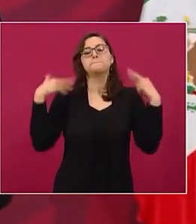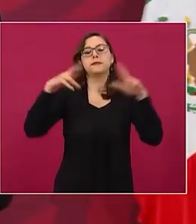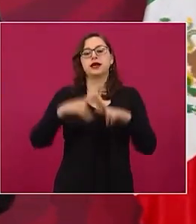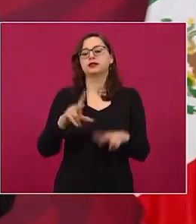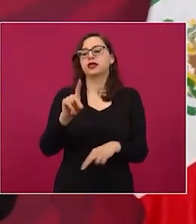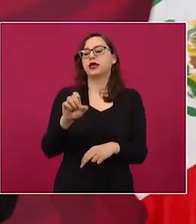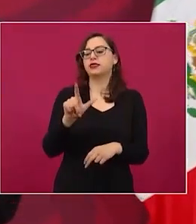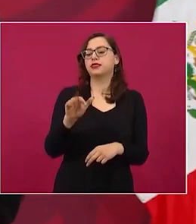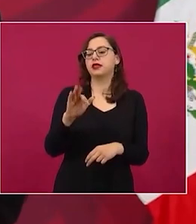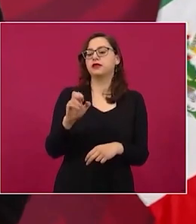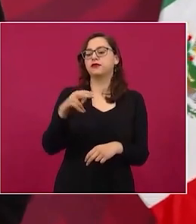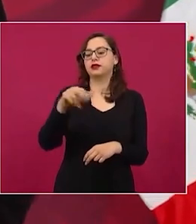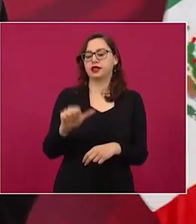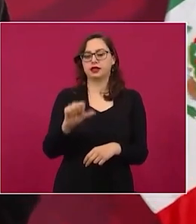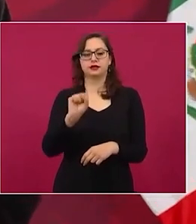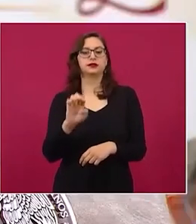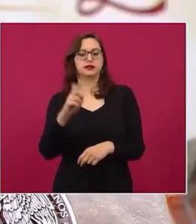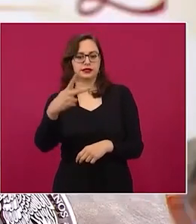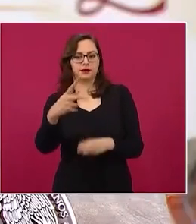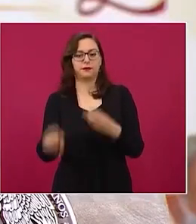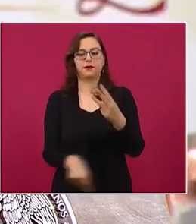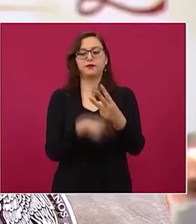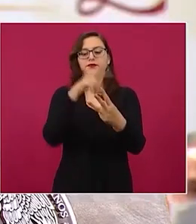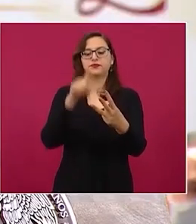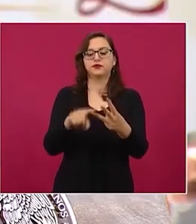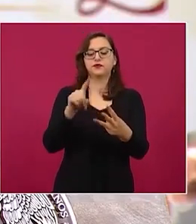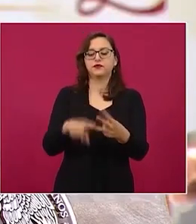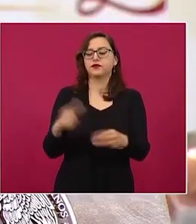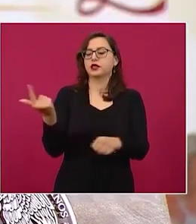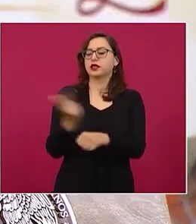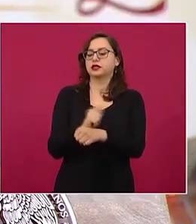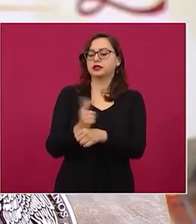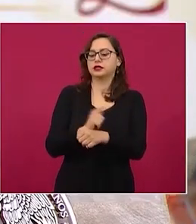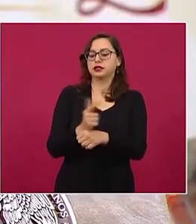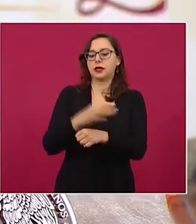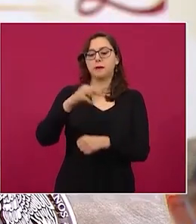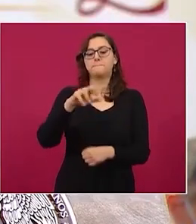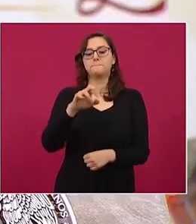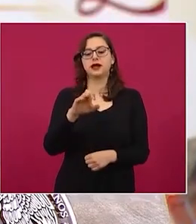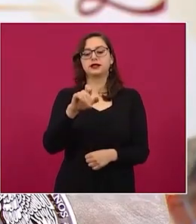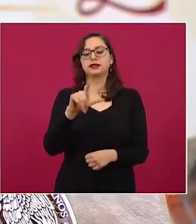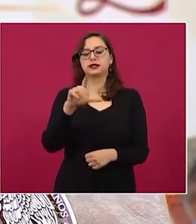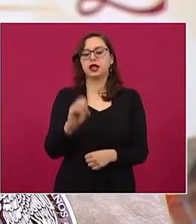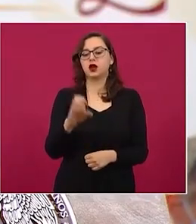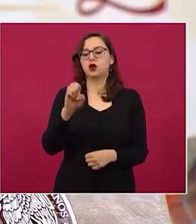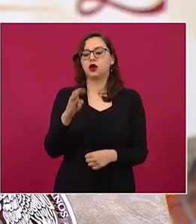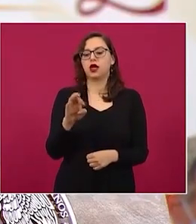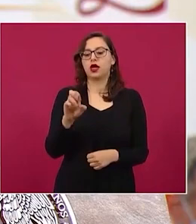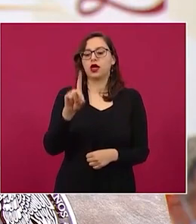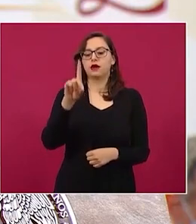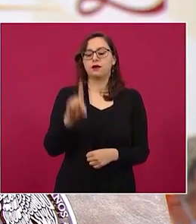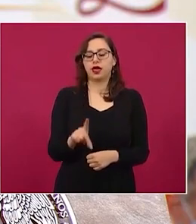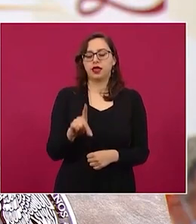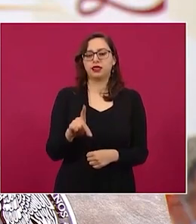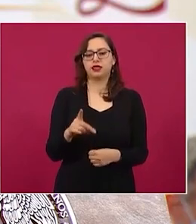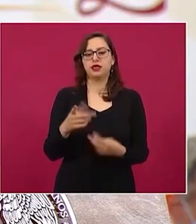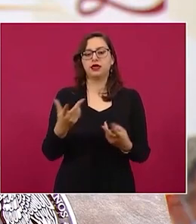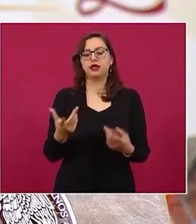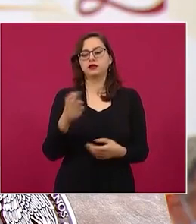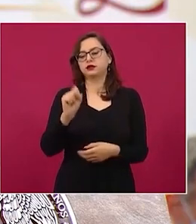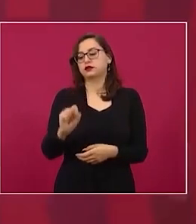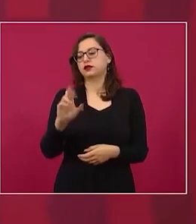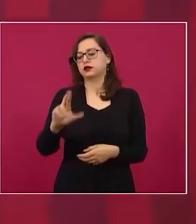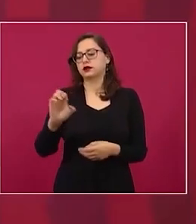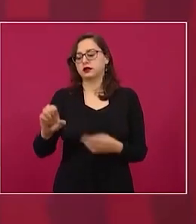secretaria de Educación Pública. Posteriormente, el licenciado Marcelo Ebrard Casobón, secretario de Relaciones Exteriores. el general Luis